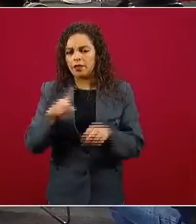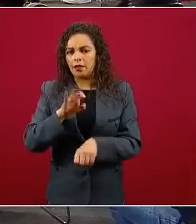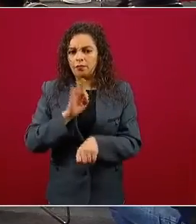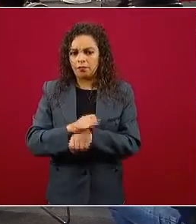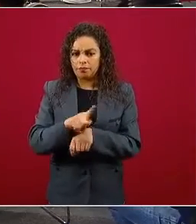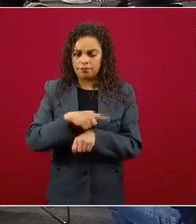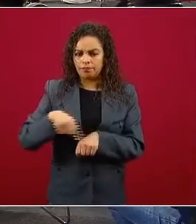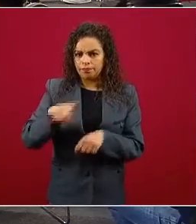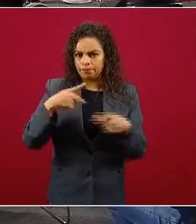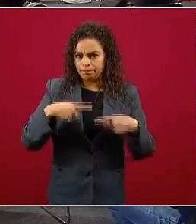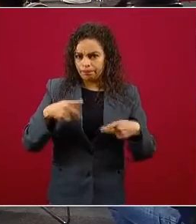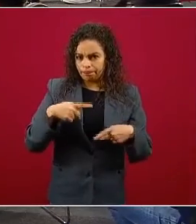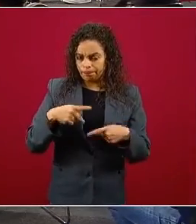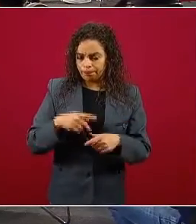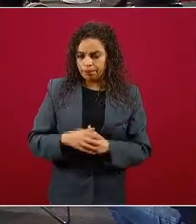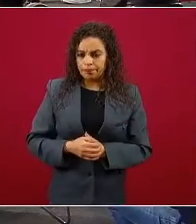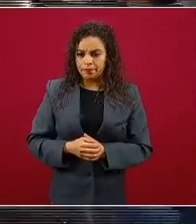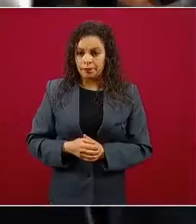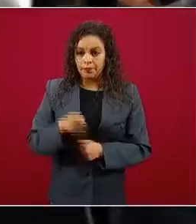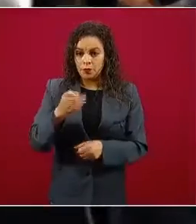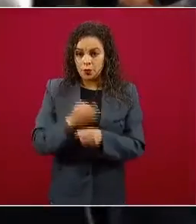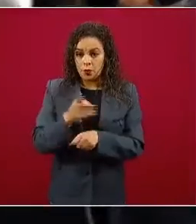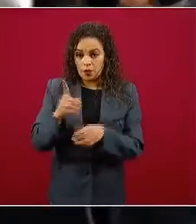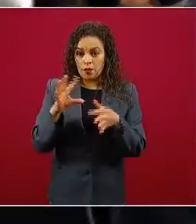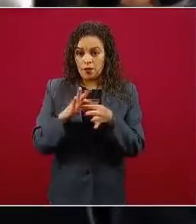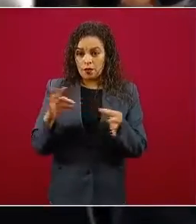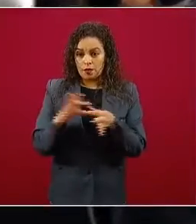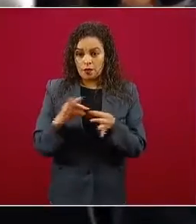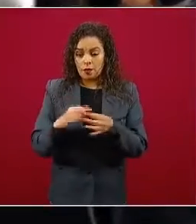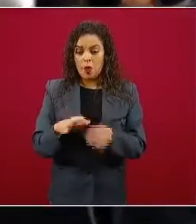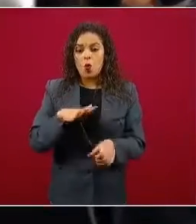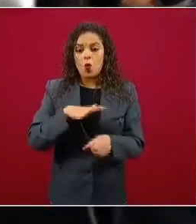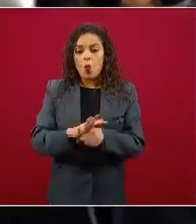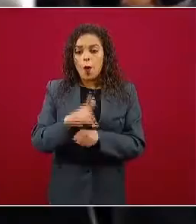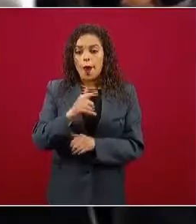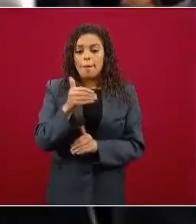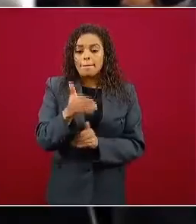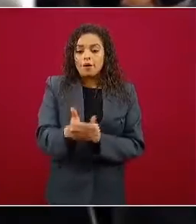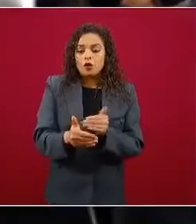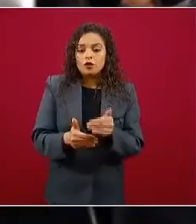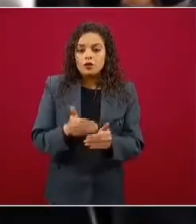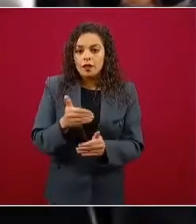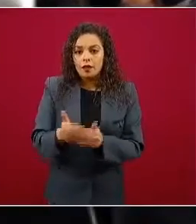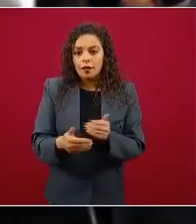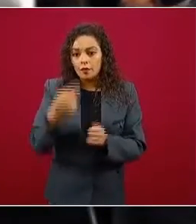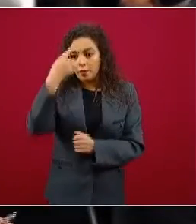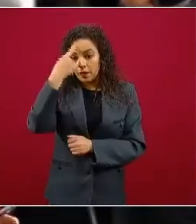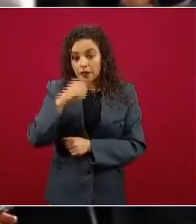declaratorias que ustedes están emitiendo, ¿cuáles son los procedimientos precisamente para que se den y por qué